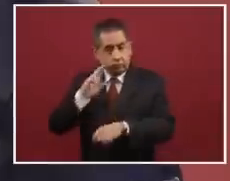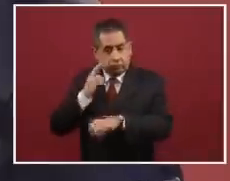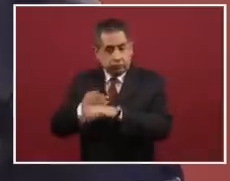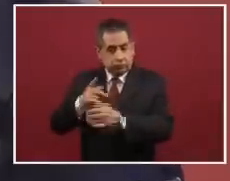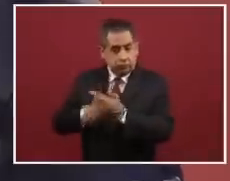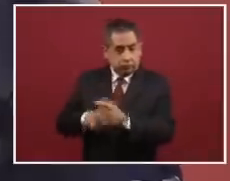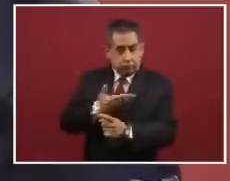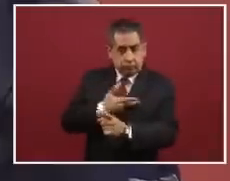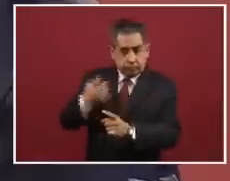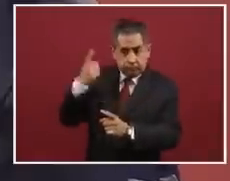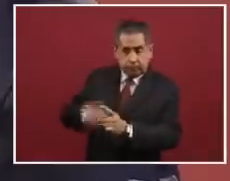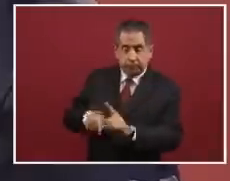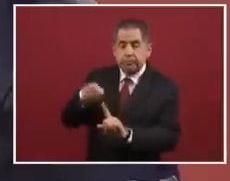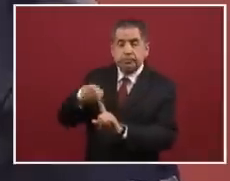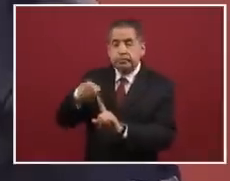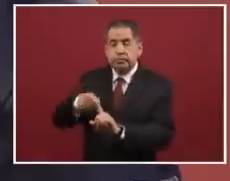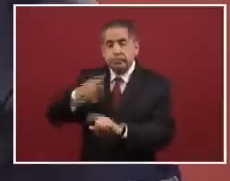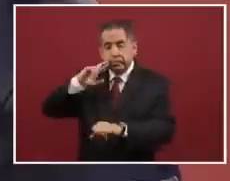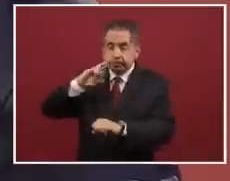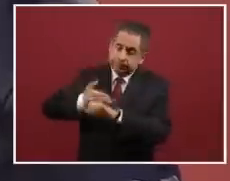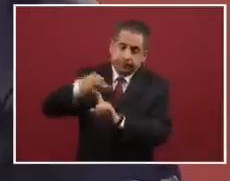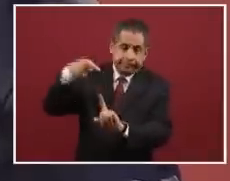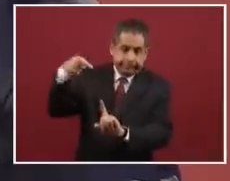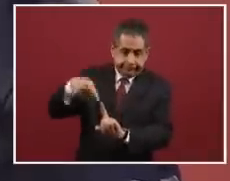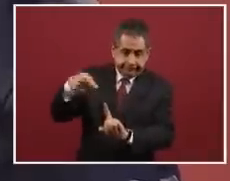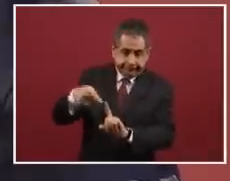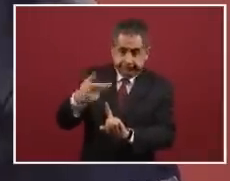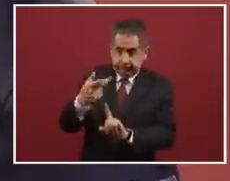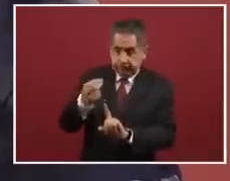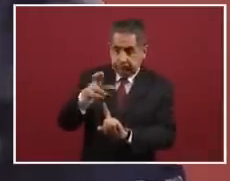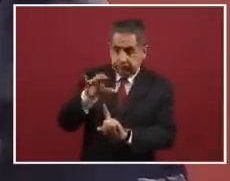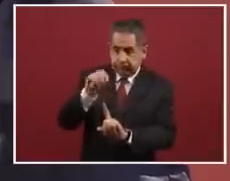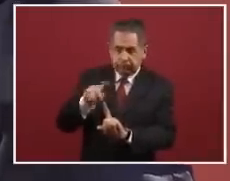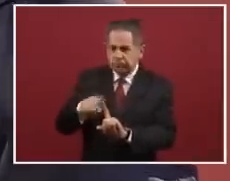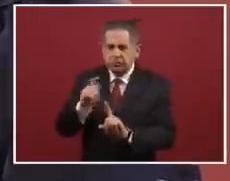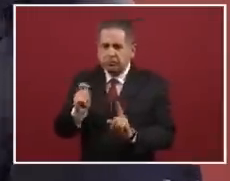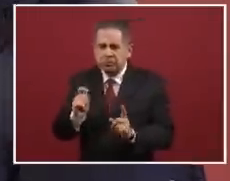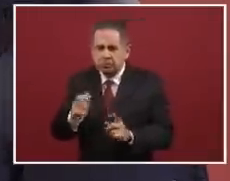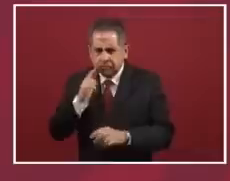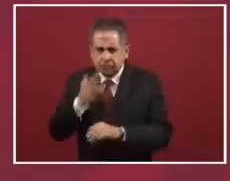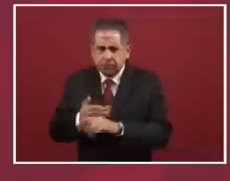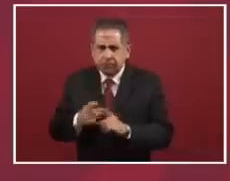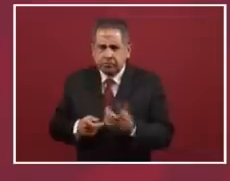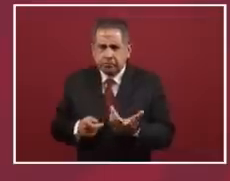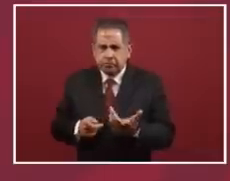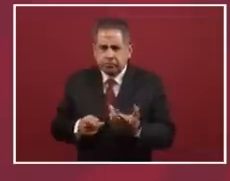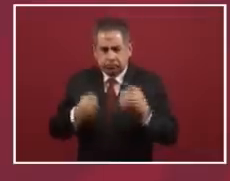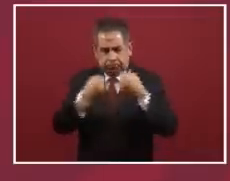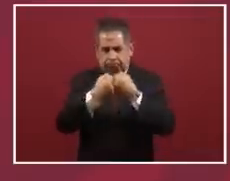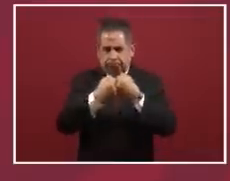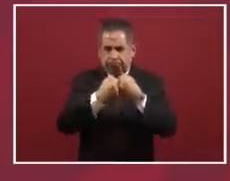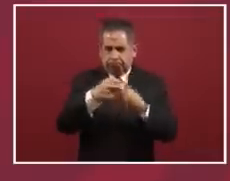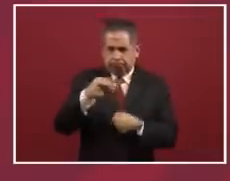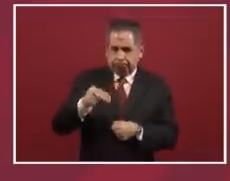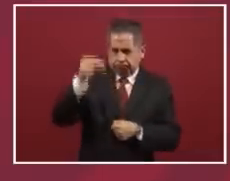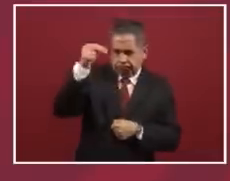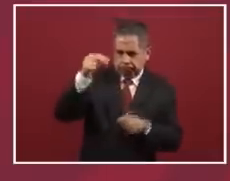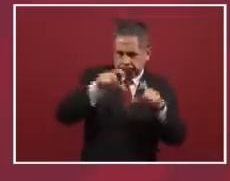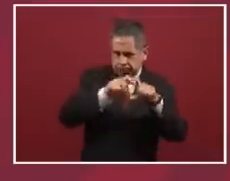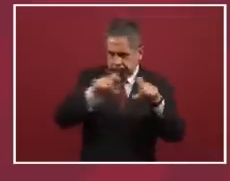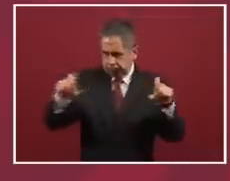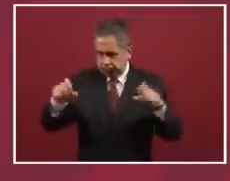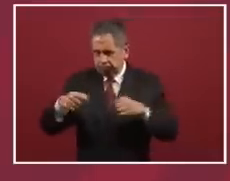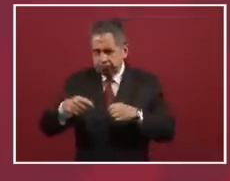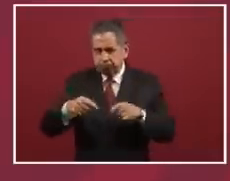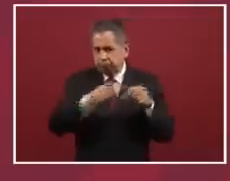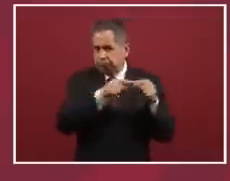de la República, es el responsable ¿de qué? Pues de la frontera norte, de lo que tiene que ver